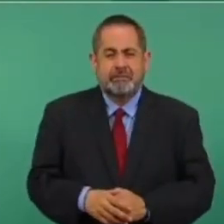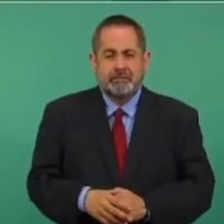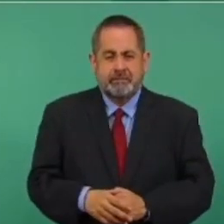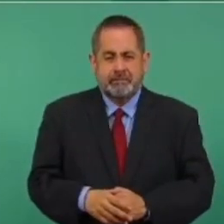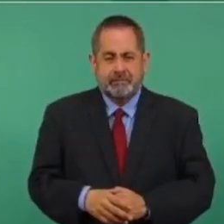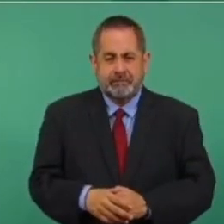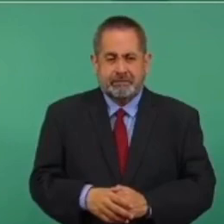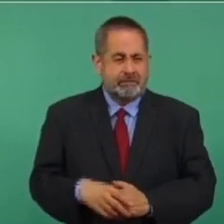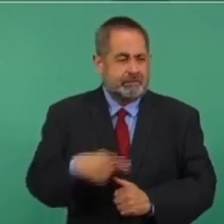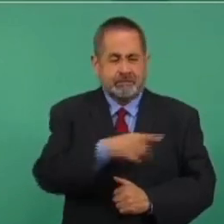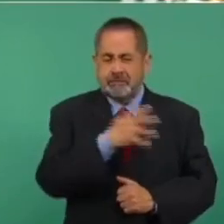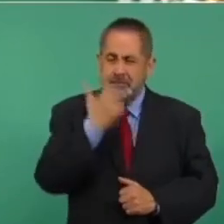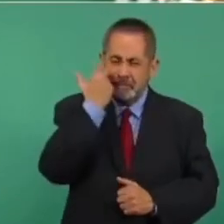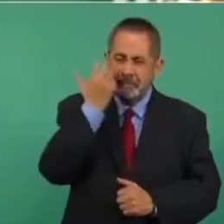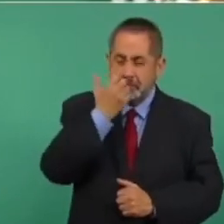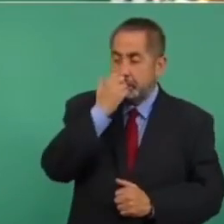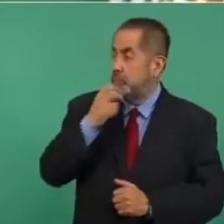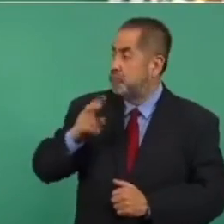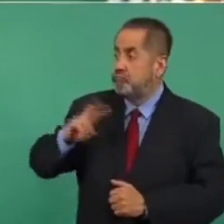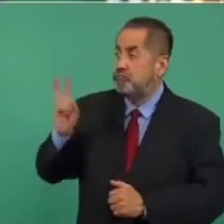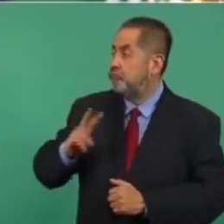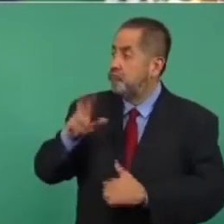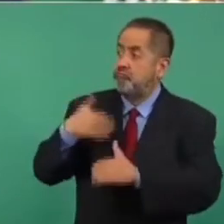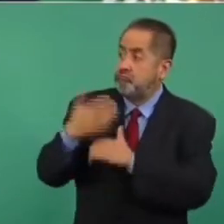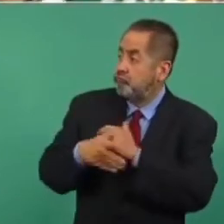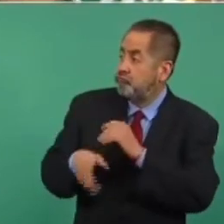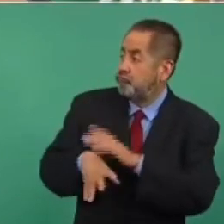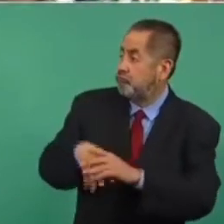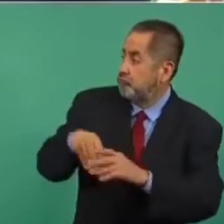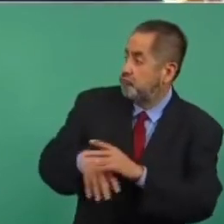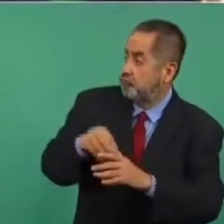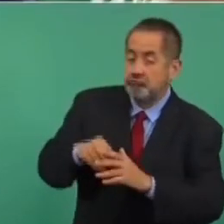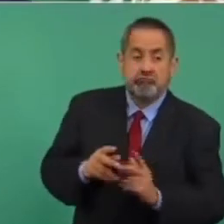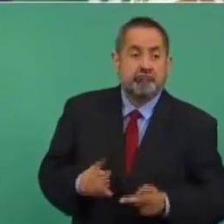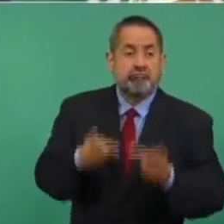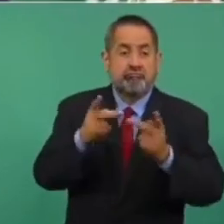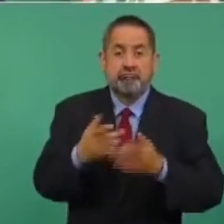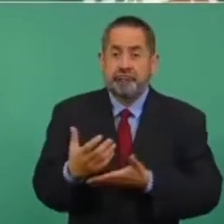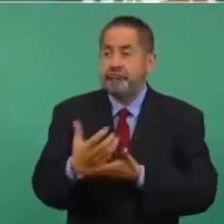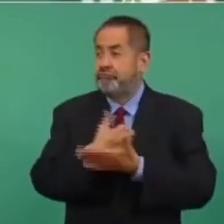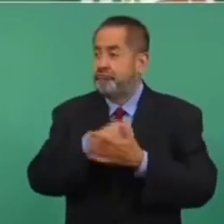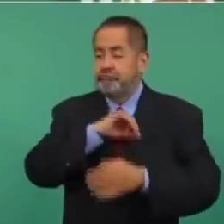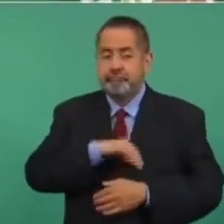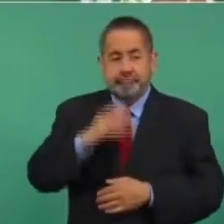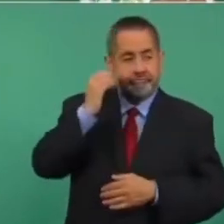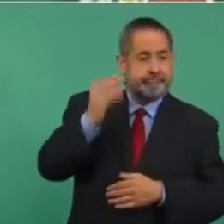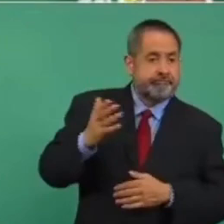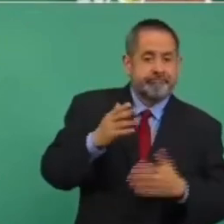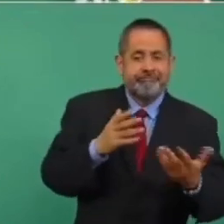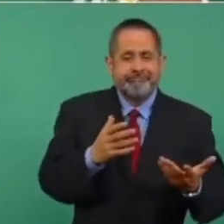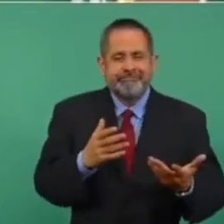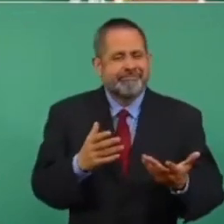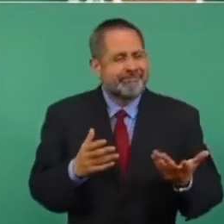Una gran especulación. Lo mismo en el caso de las concesiones mineras.